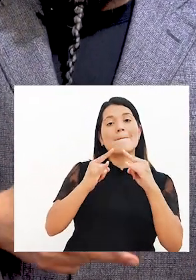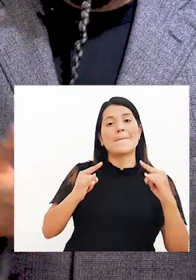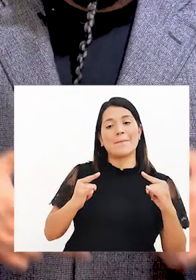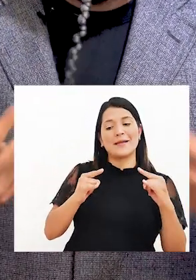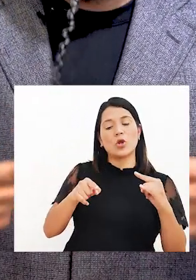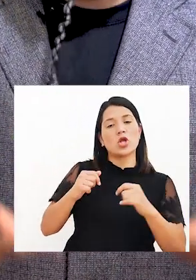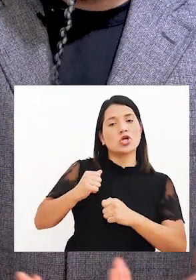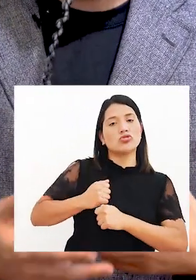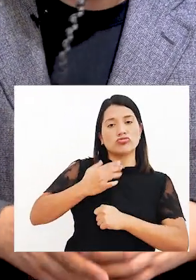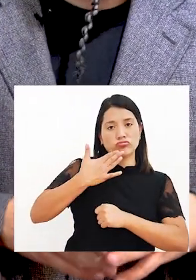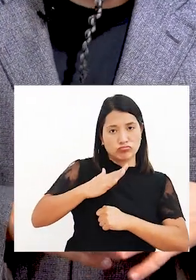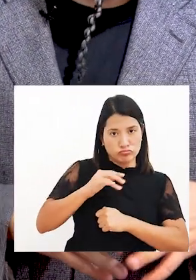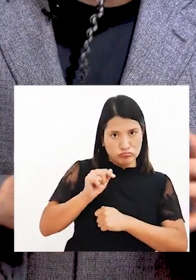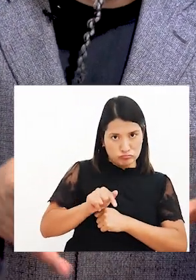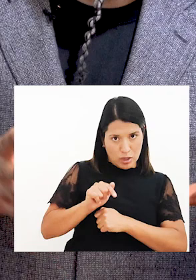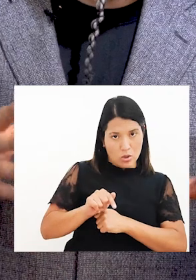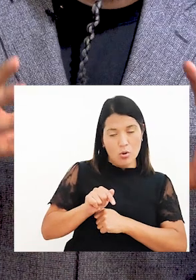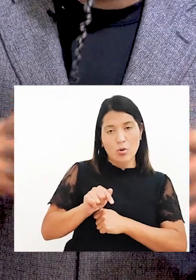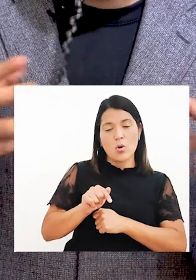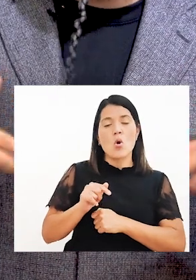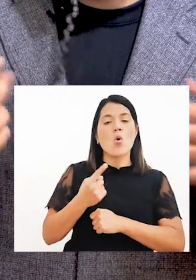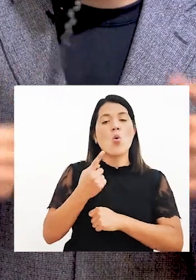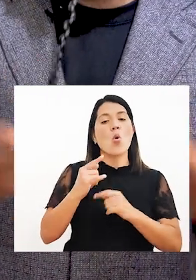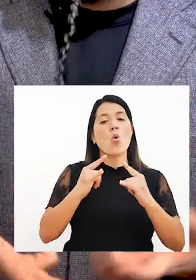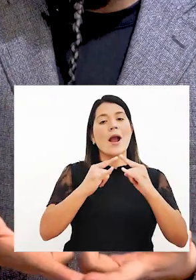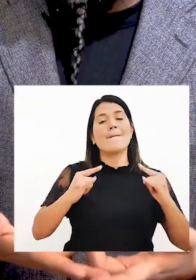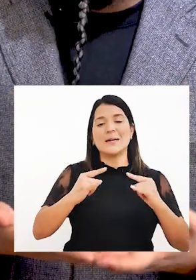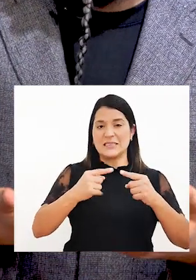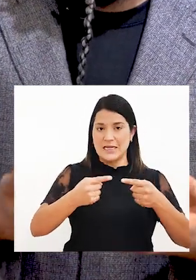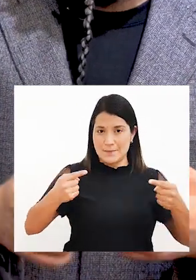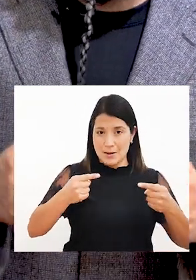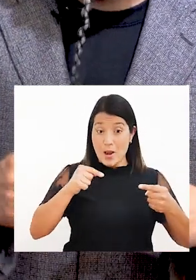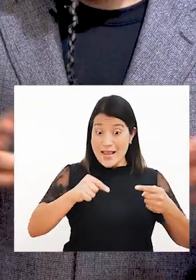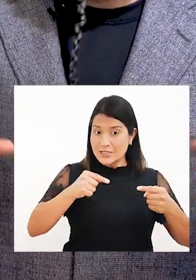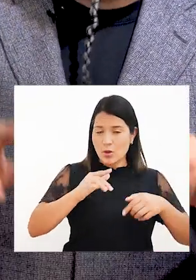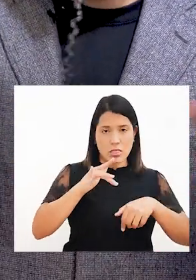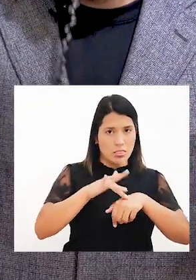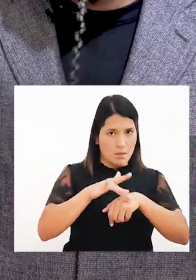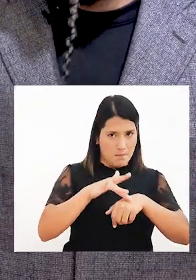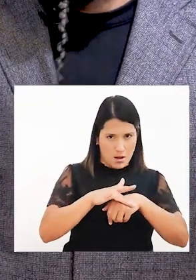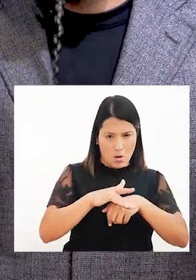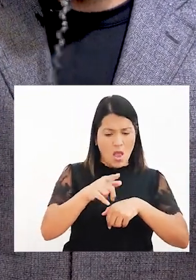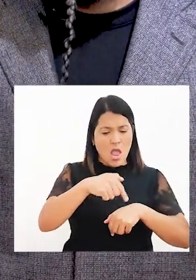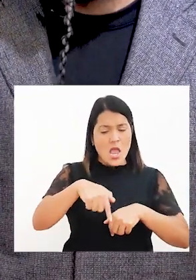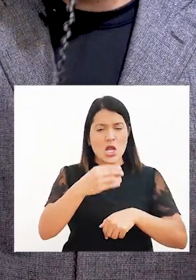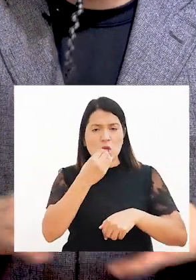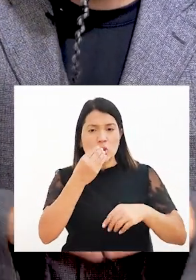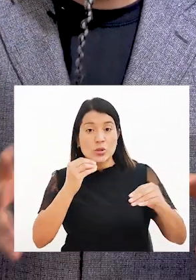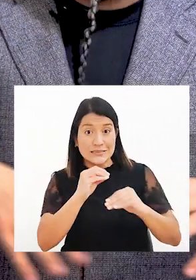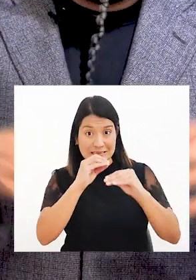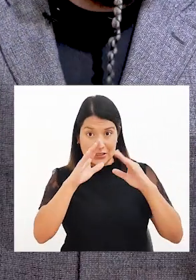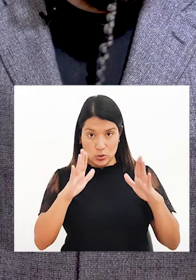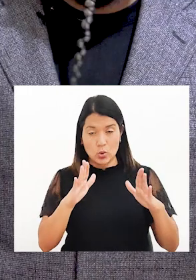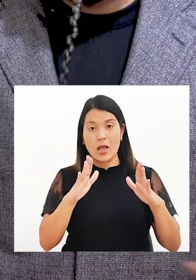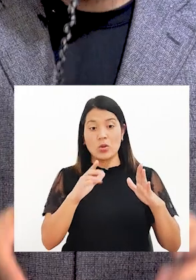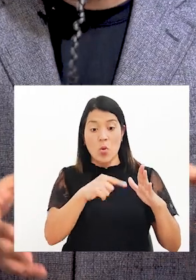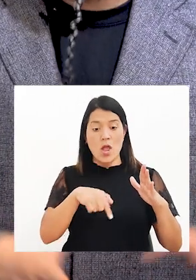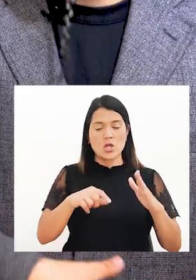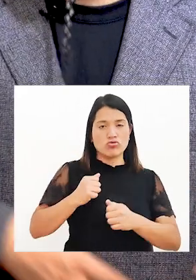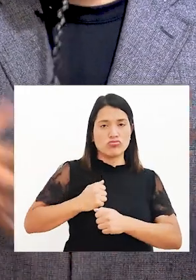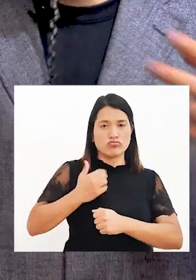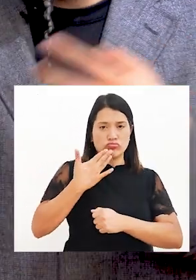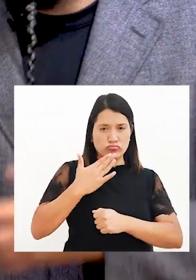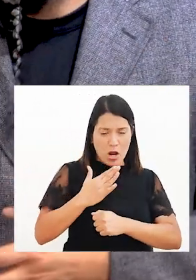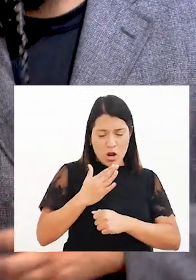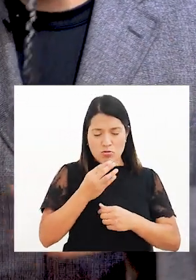filibustero, un campamento enemigo, y se dio en las primeras horas de la mañana, ¿ok? Estaban desayunando, por así decirlo, los filibusteros,